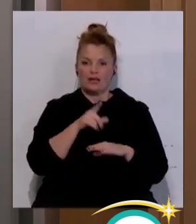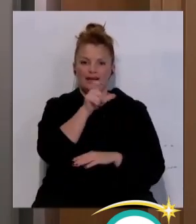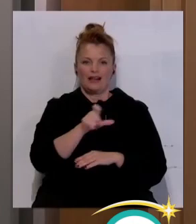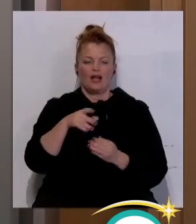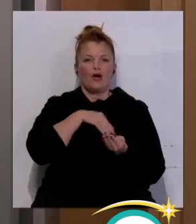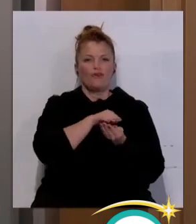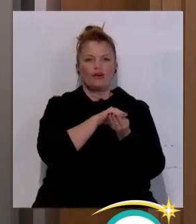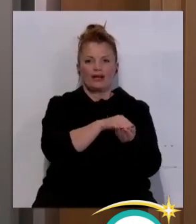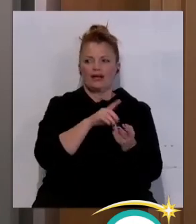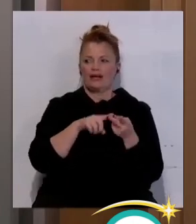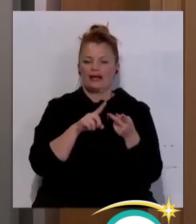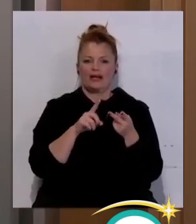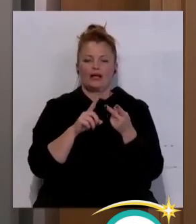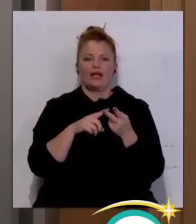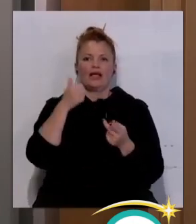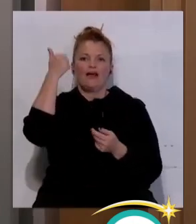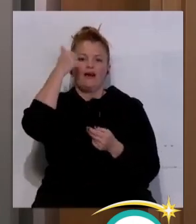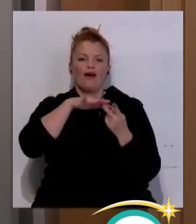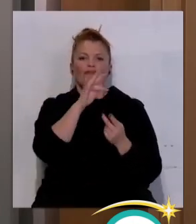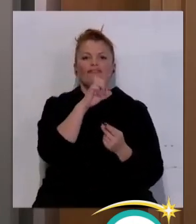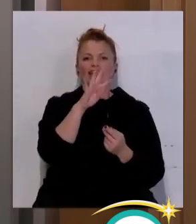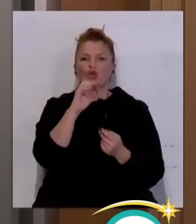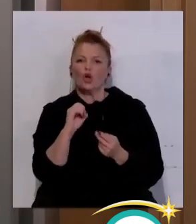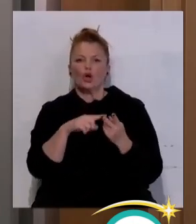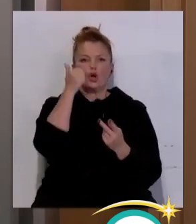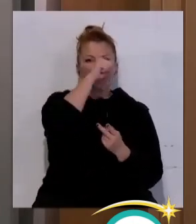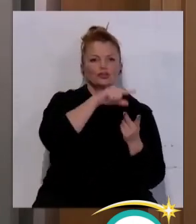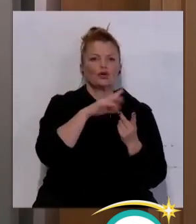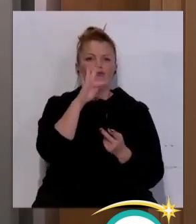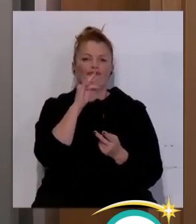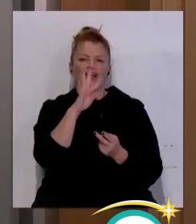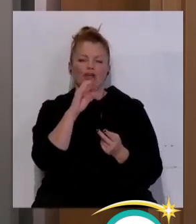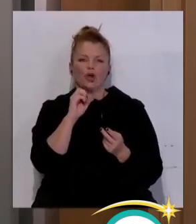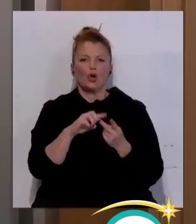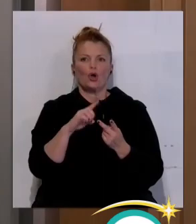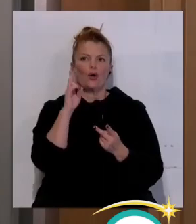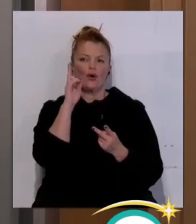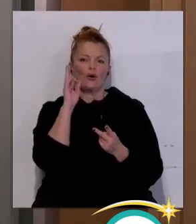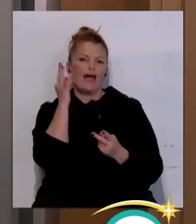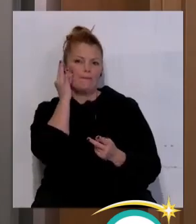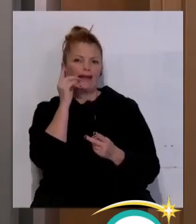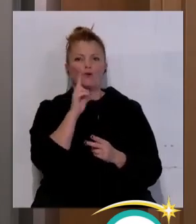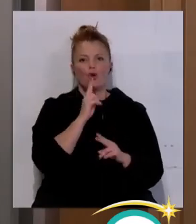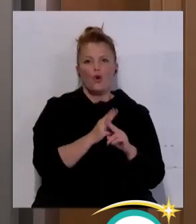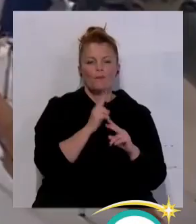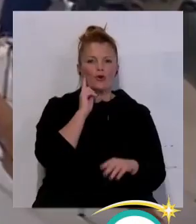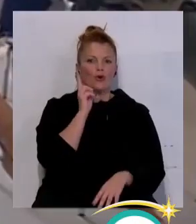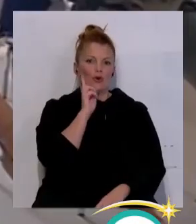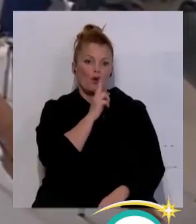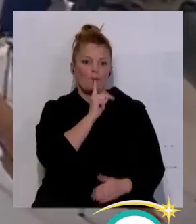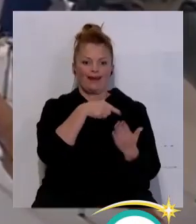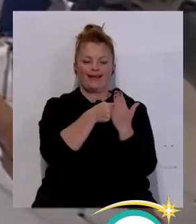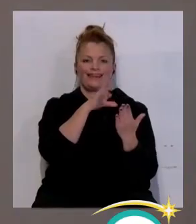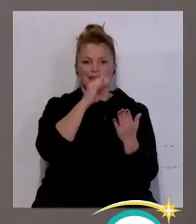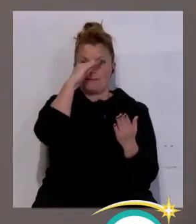como feto macho de tal de la madre o feto hembra de la madre. O sea, el otro progenitor no figura y el nombre del bebé